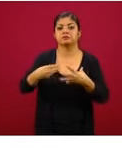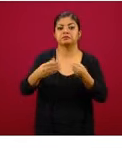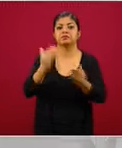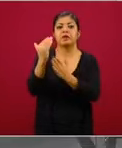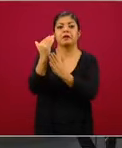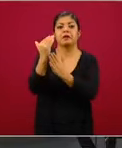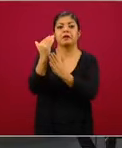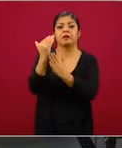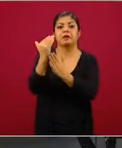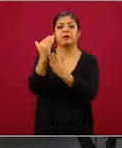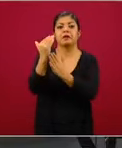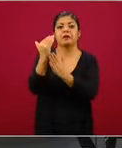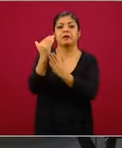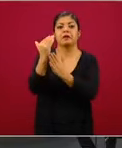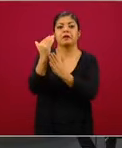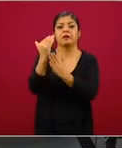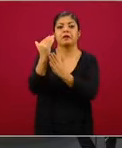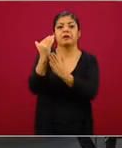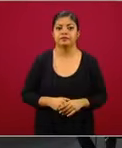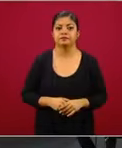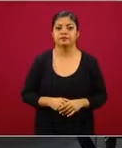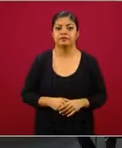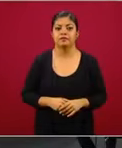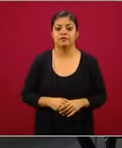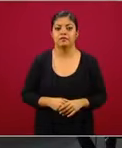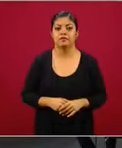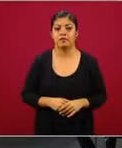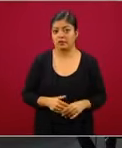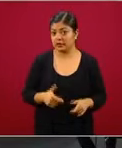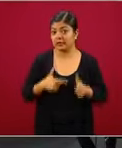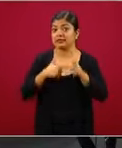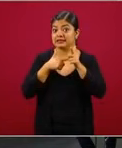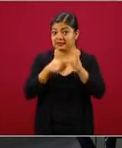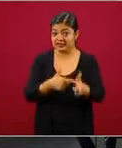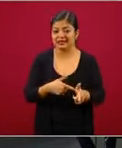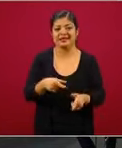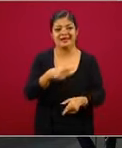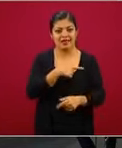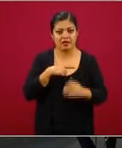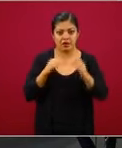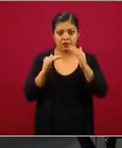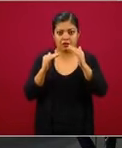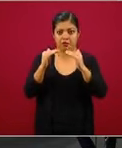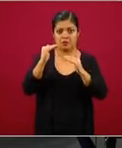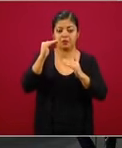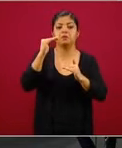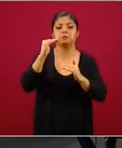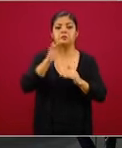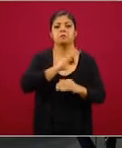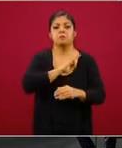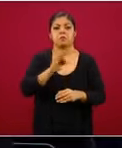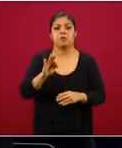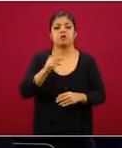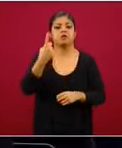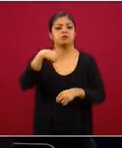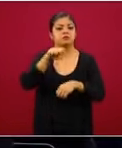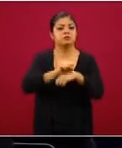transmisión y en la actividad reciente de la enfermedad. Que continúe con esa tendencia, lo podamos estar viendo